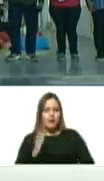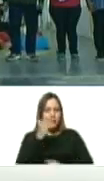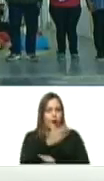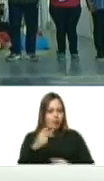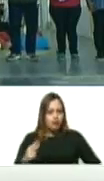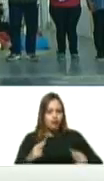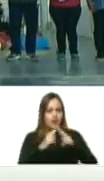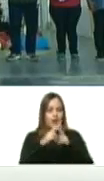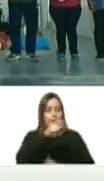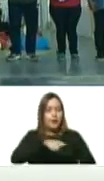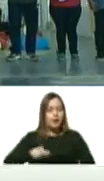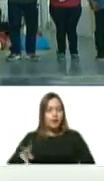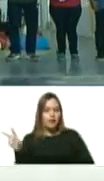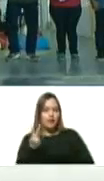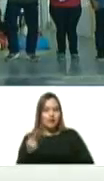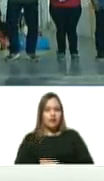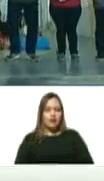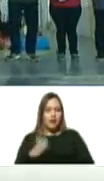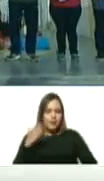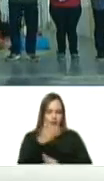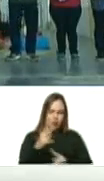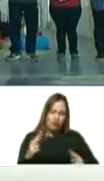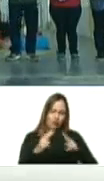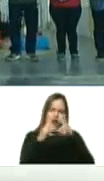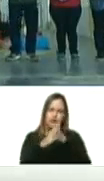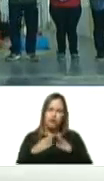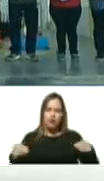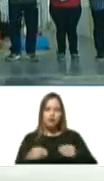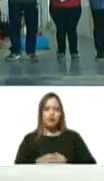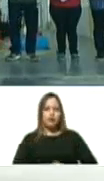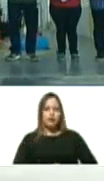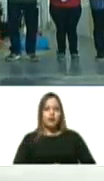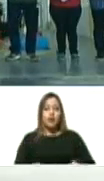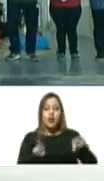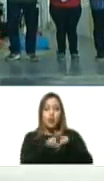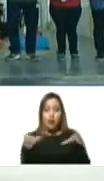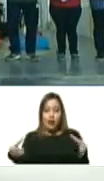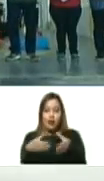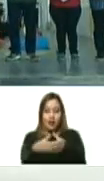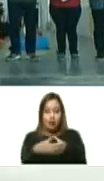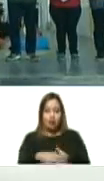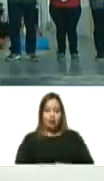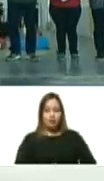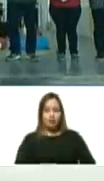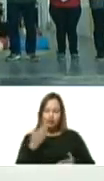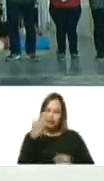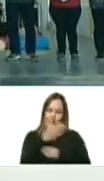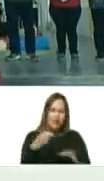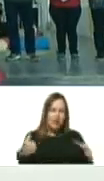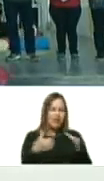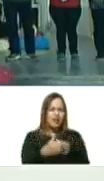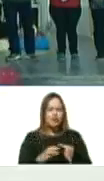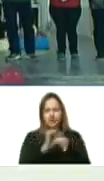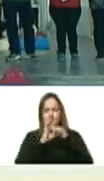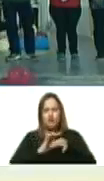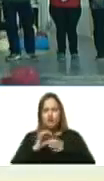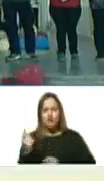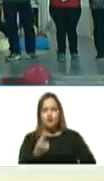encontrarnos, venezolanos y venezolanas, vamos a encontrarnos todos como un solo equipo. Vamos a encontrarnos como un solo equipo que